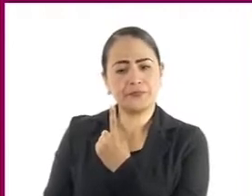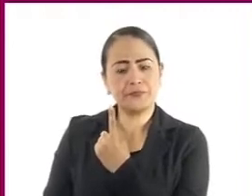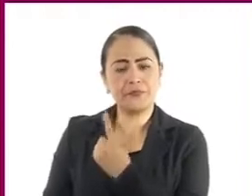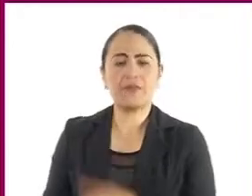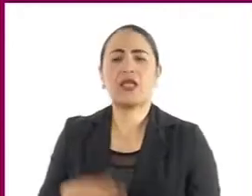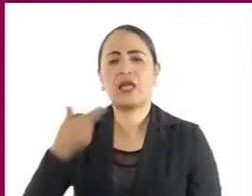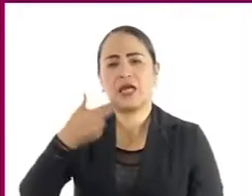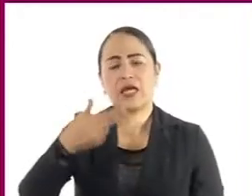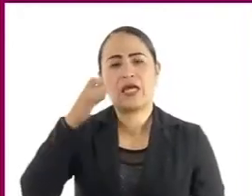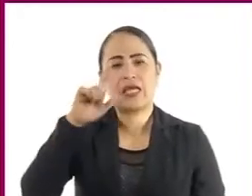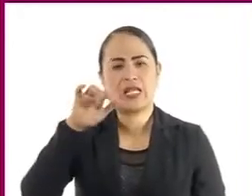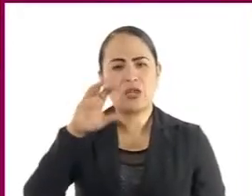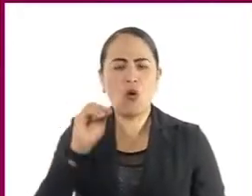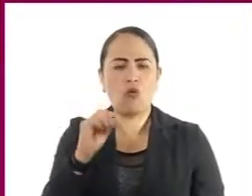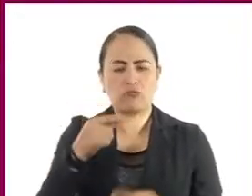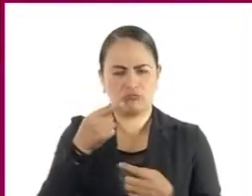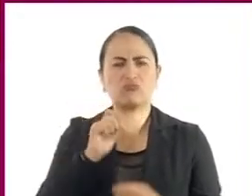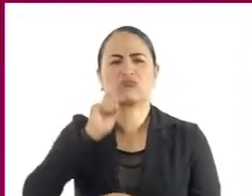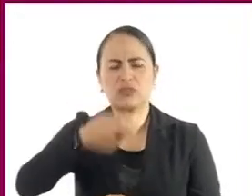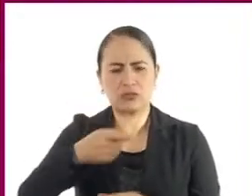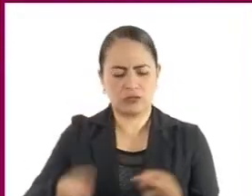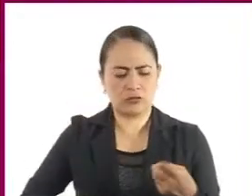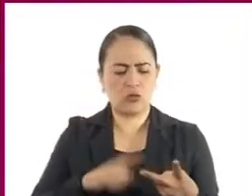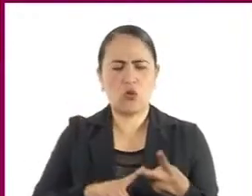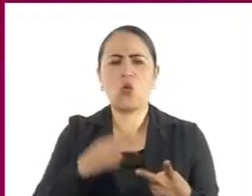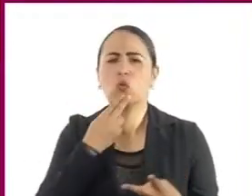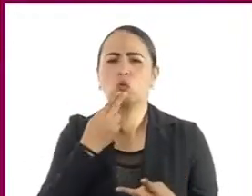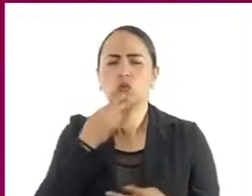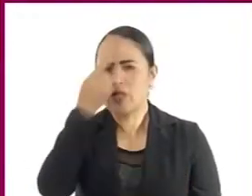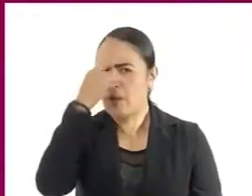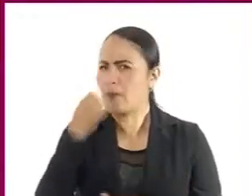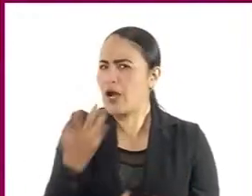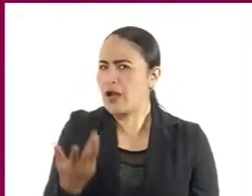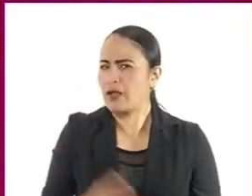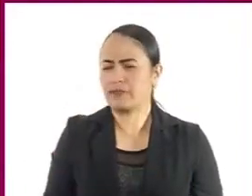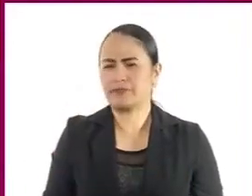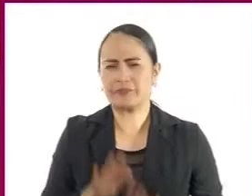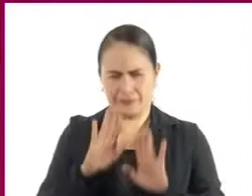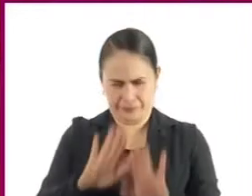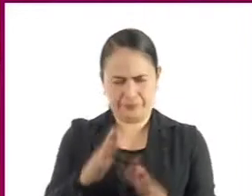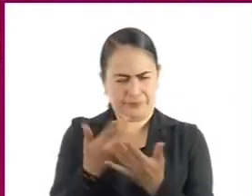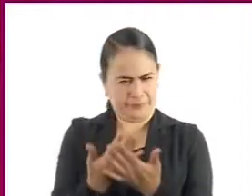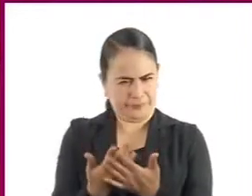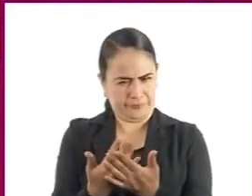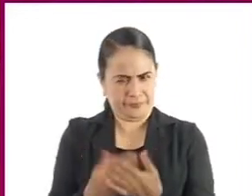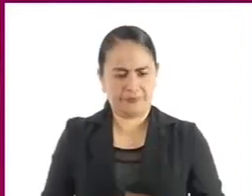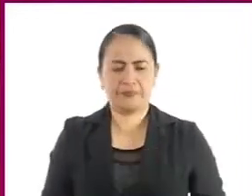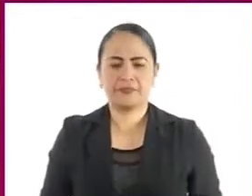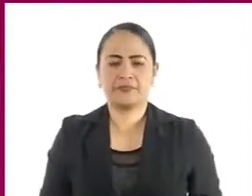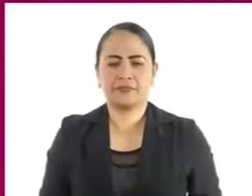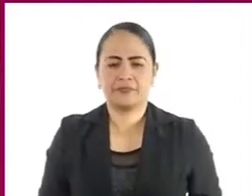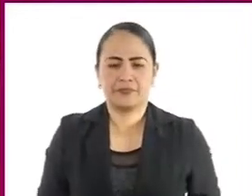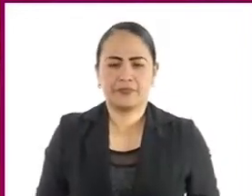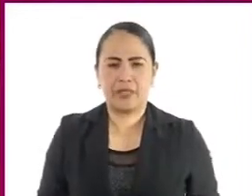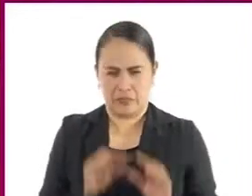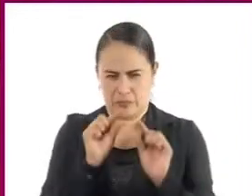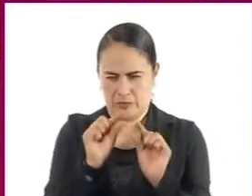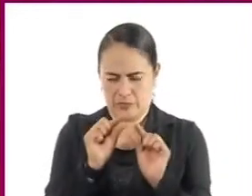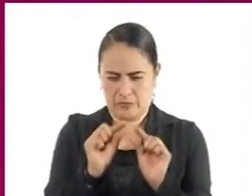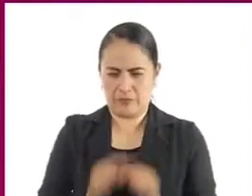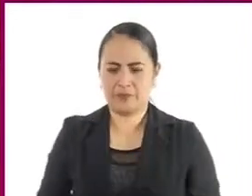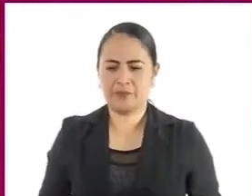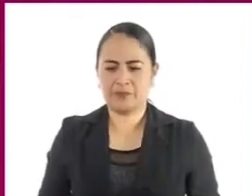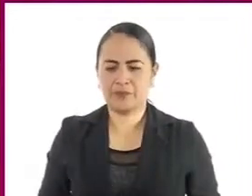cuáles son los usos que se le da? A ver, espéreme un momento, profesor, porque... Deme un segundo. Mire,